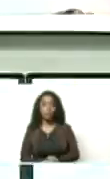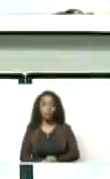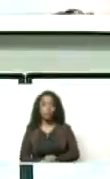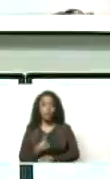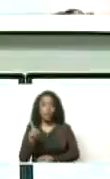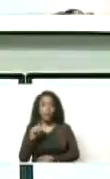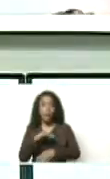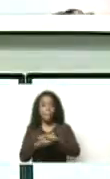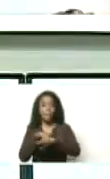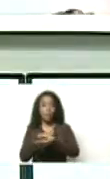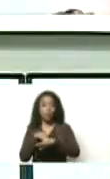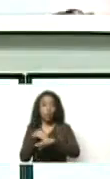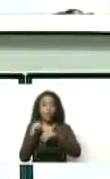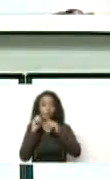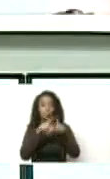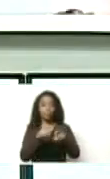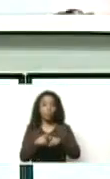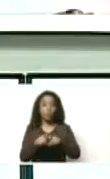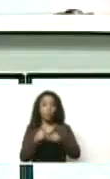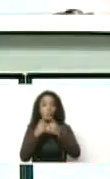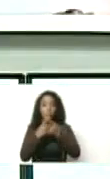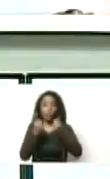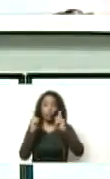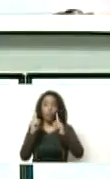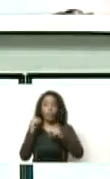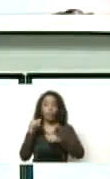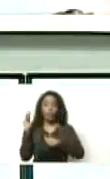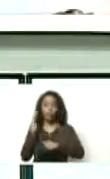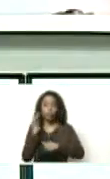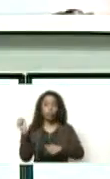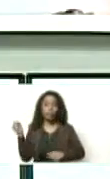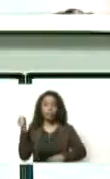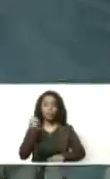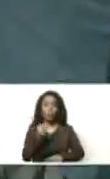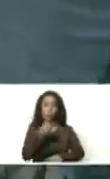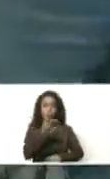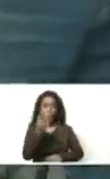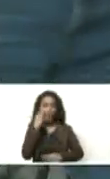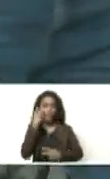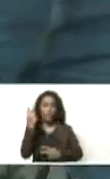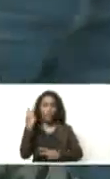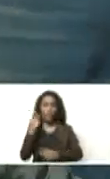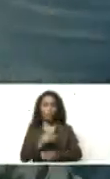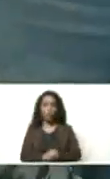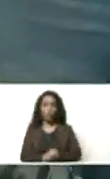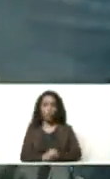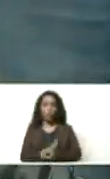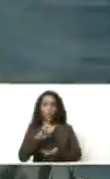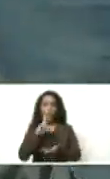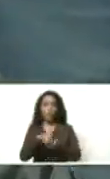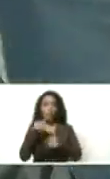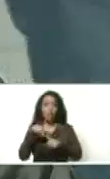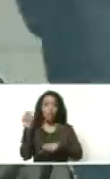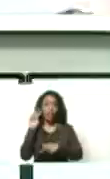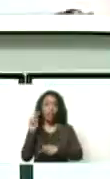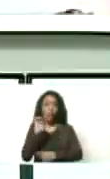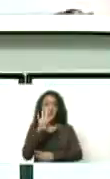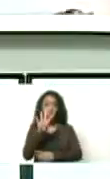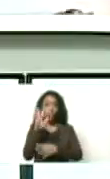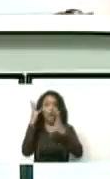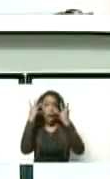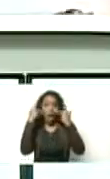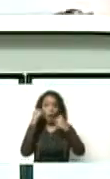el ministro de Ecosocialismo, en estos días trajo, ustedes han visto, llegaron a Venezuela cuatro